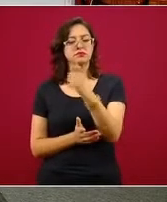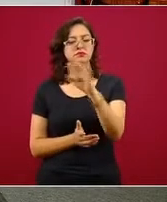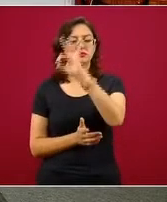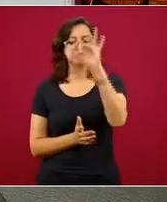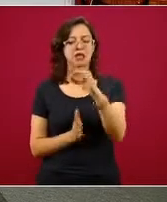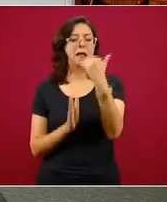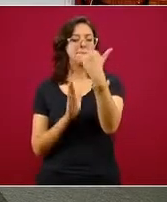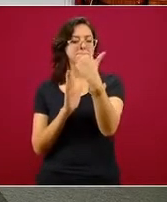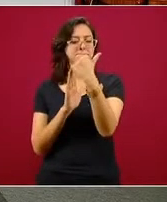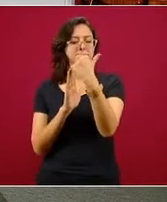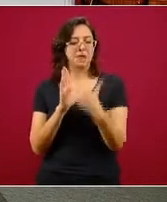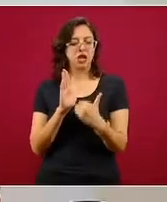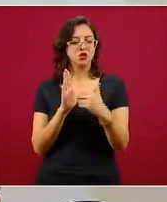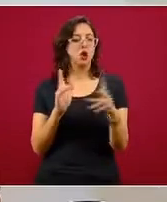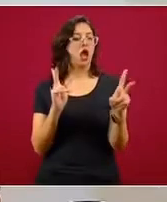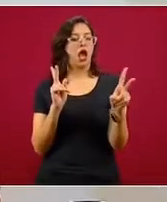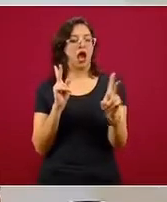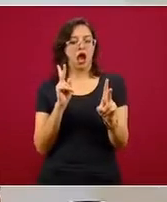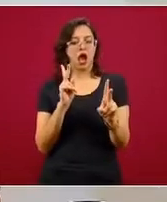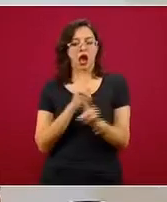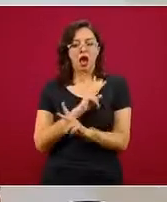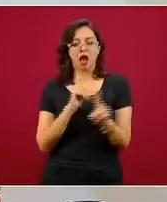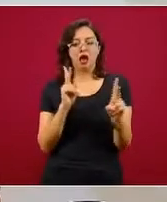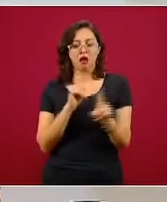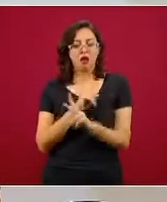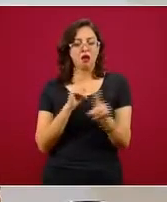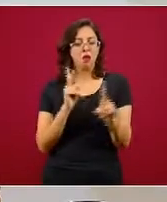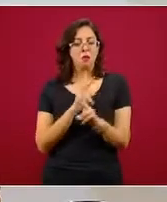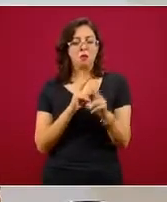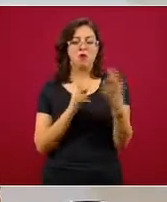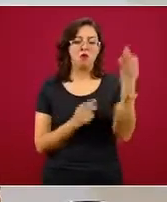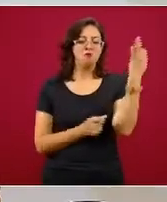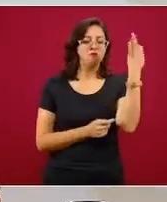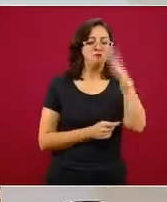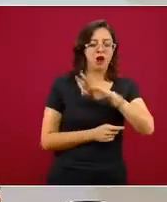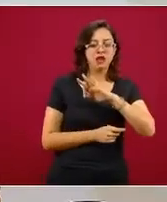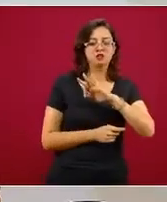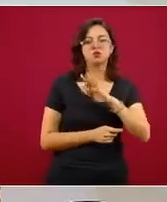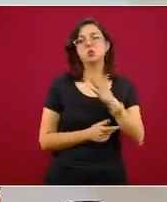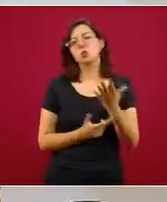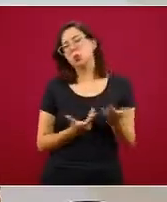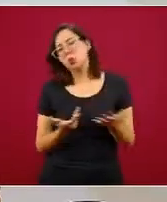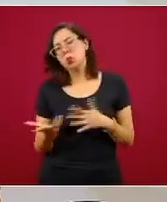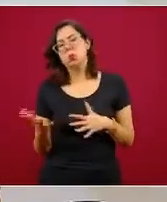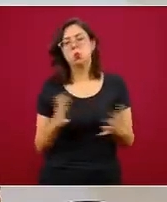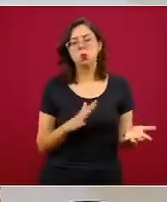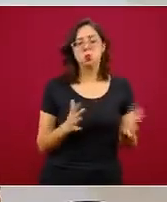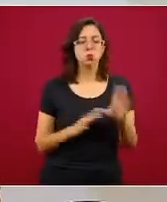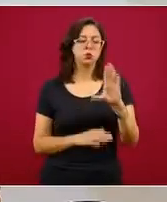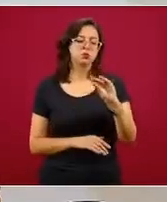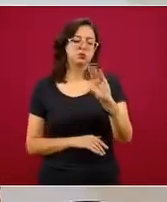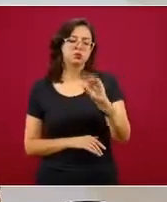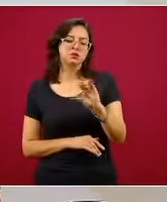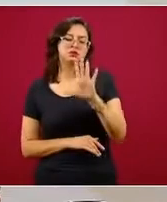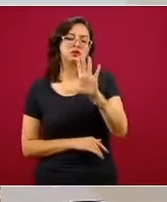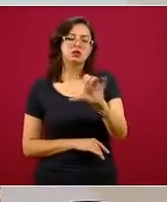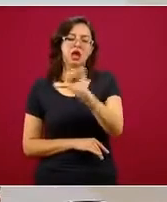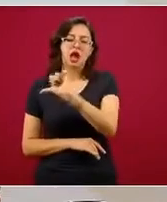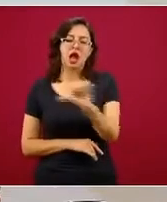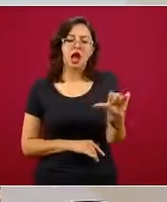100%. En aire ambiente, cuando respiramos aire ambiente, podemos tener oxigenaciones que van desde 95